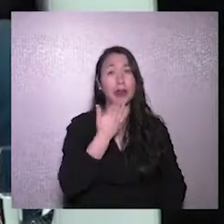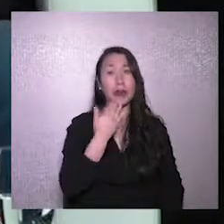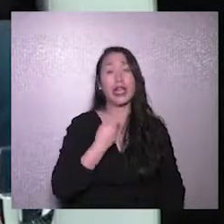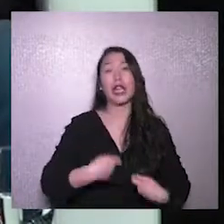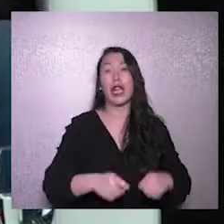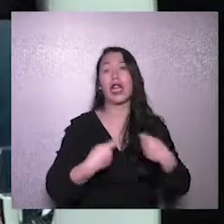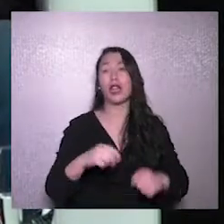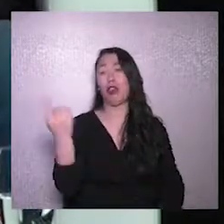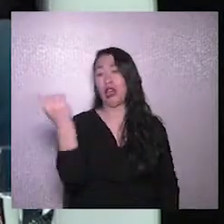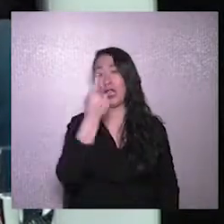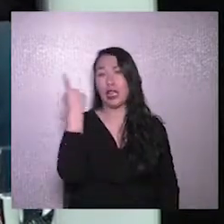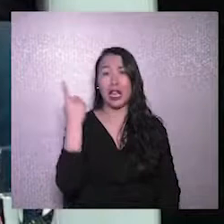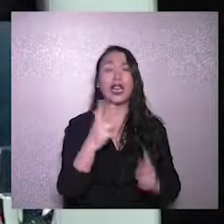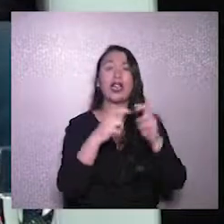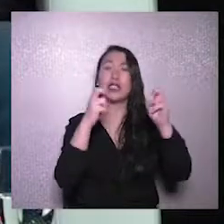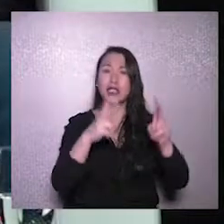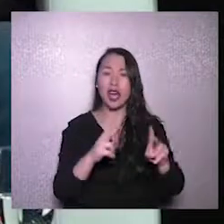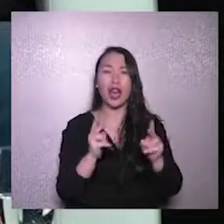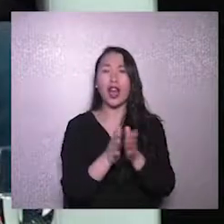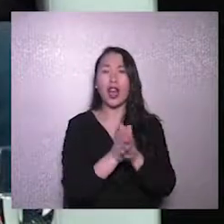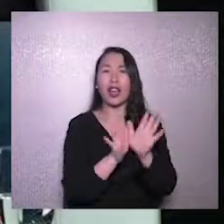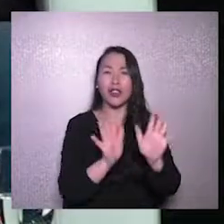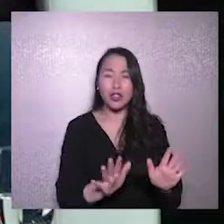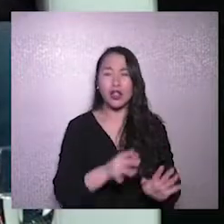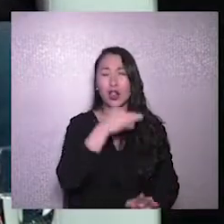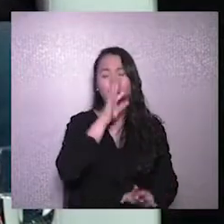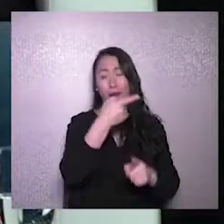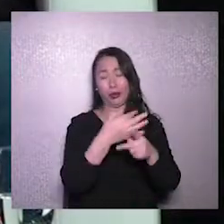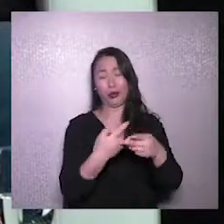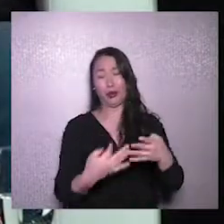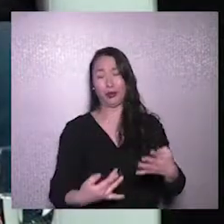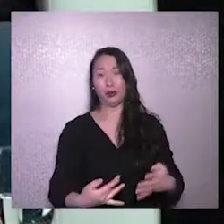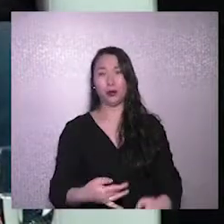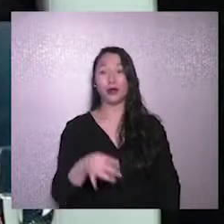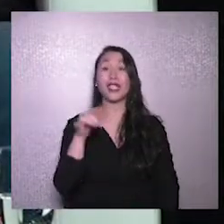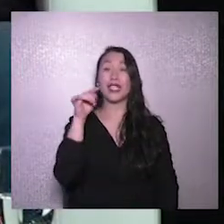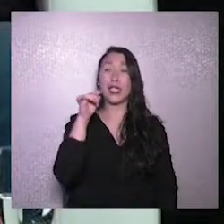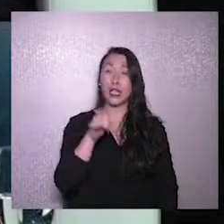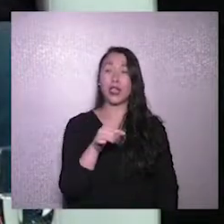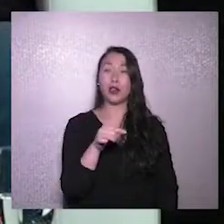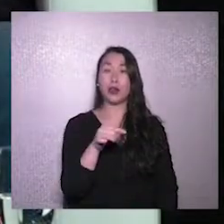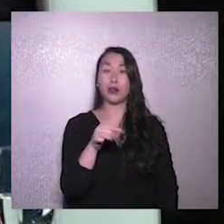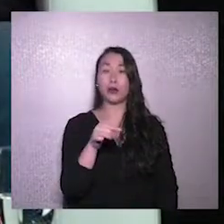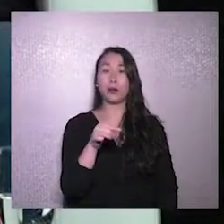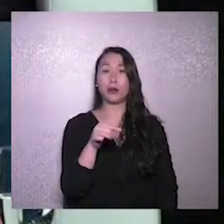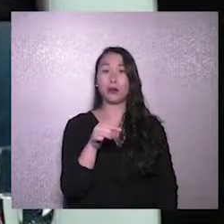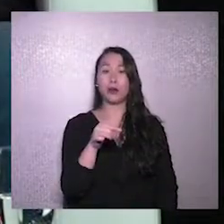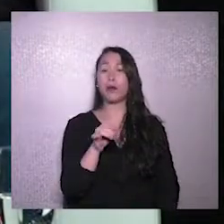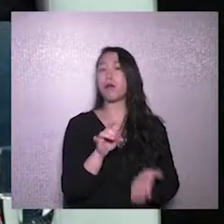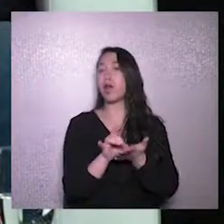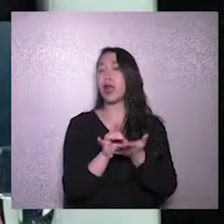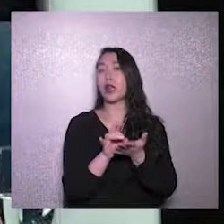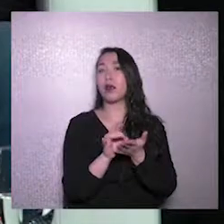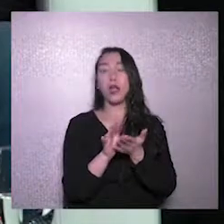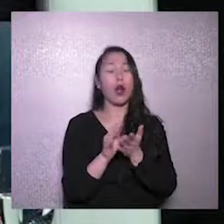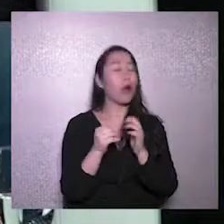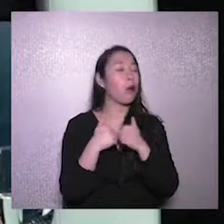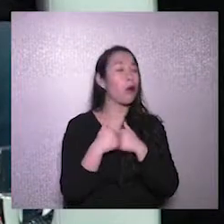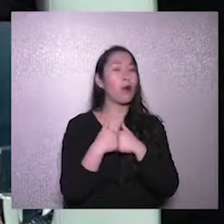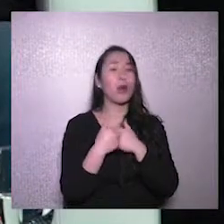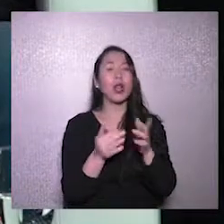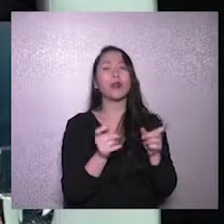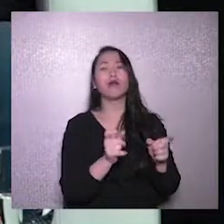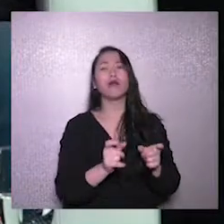en electricidad, en calefacción, en agua, en fin. Esto va a limitar cualquier maniobra